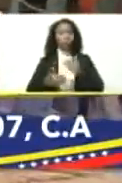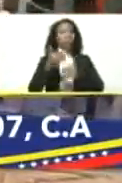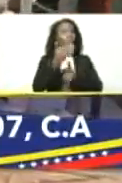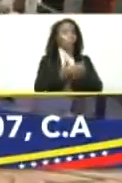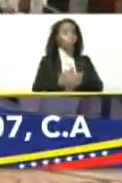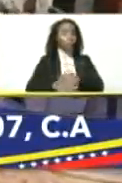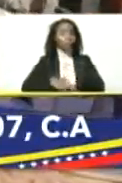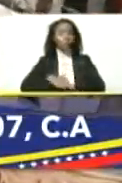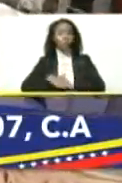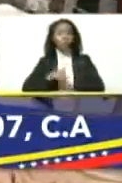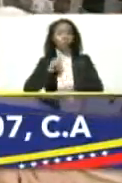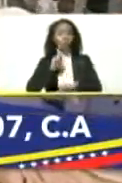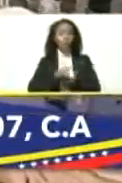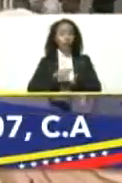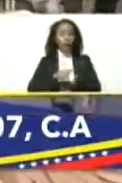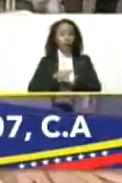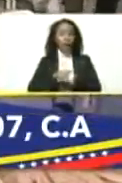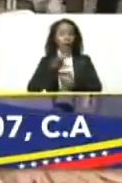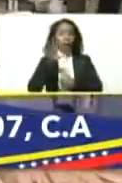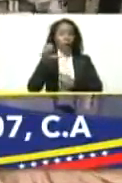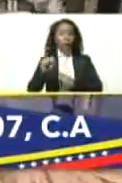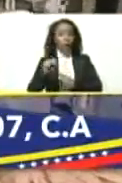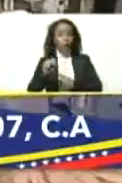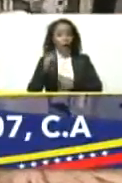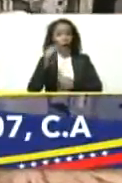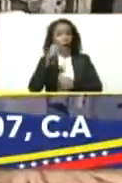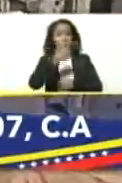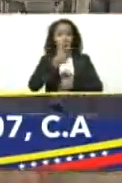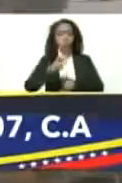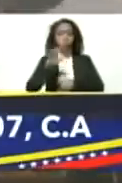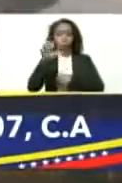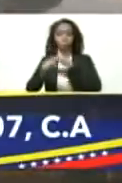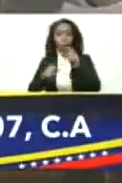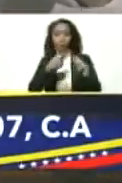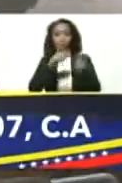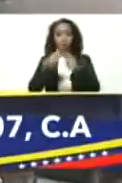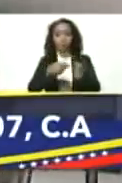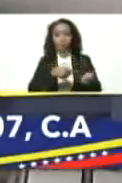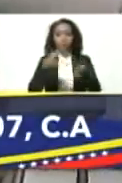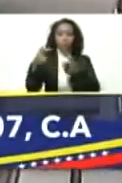llegar hasta los consumidores a través de esos deliveries, a través de las ferias